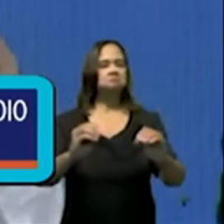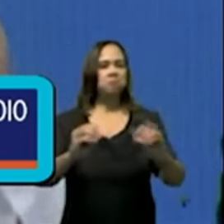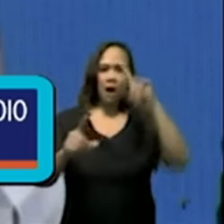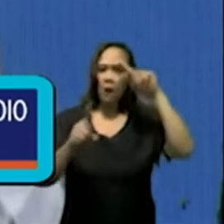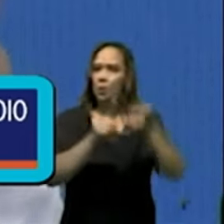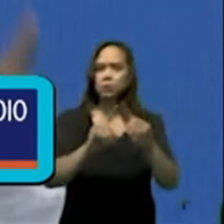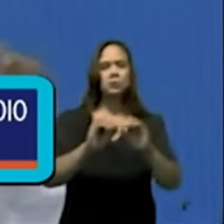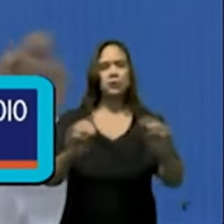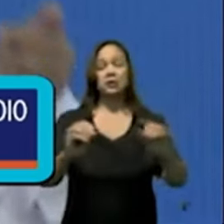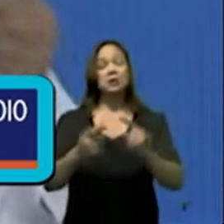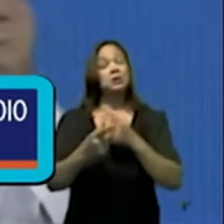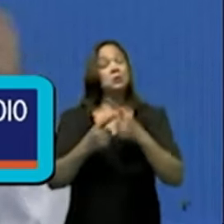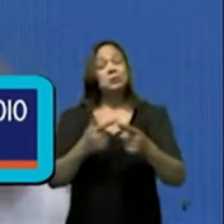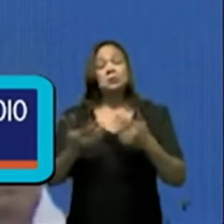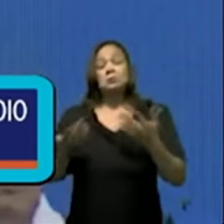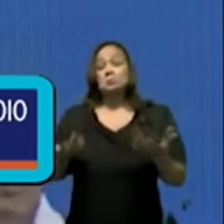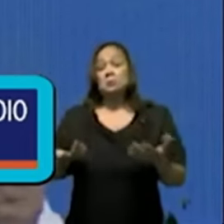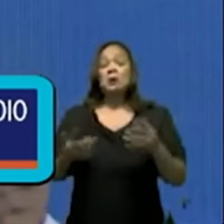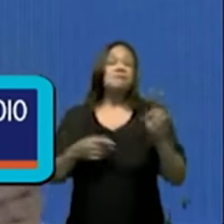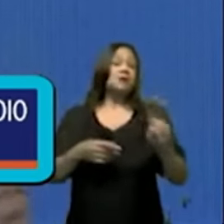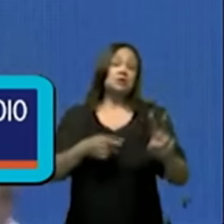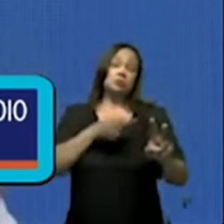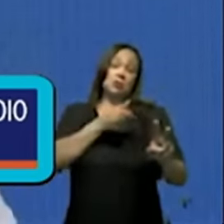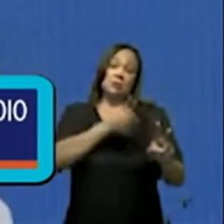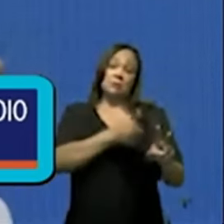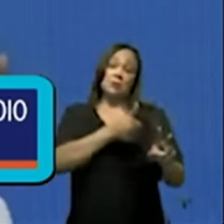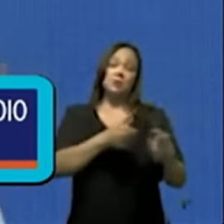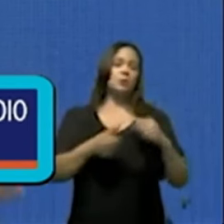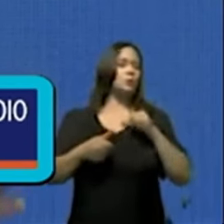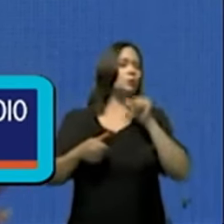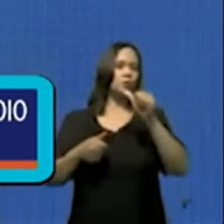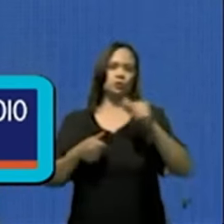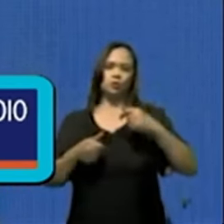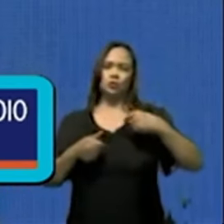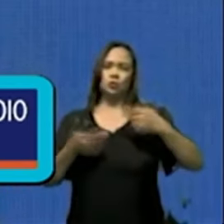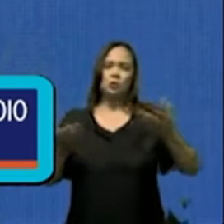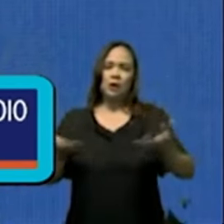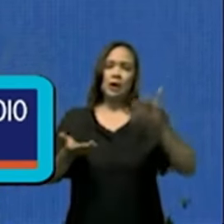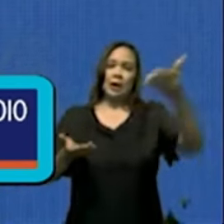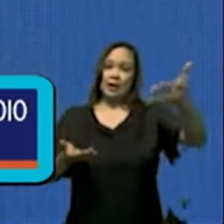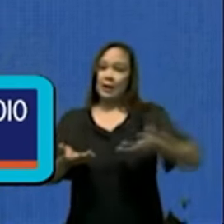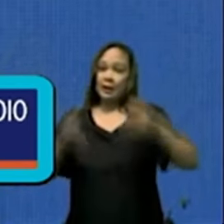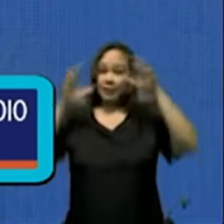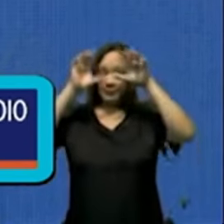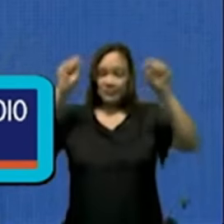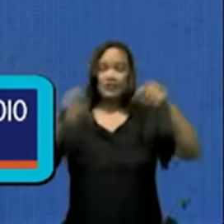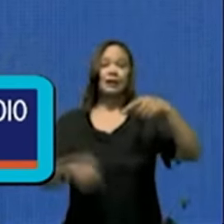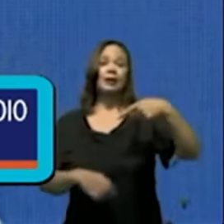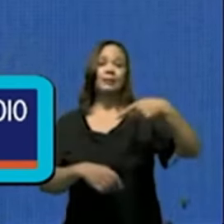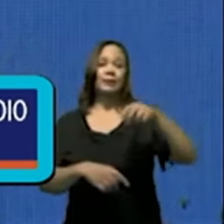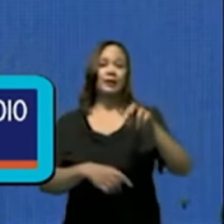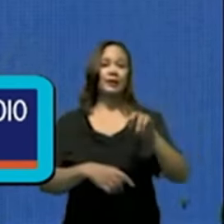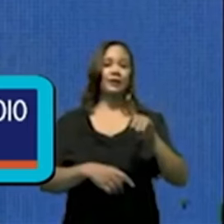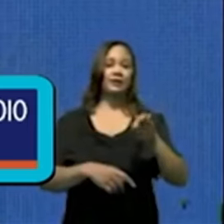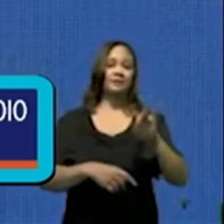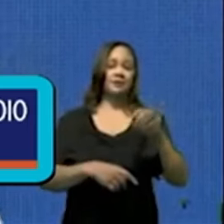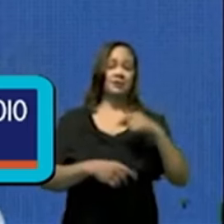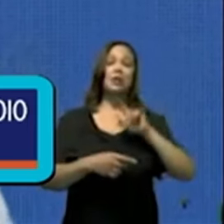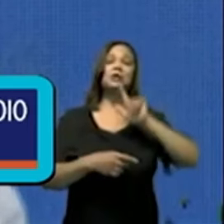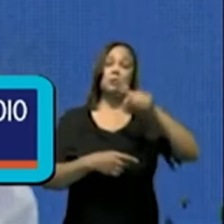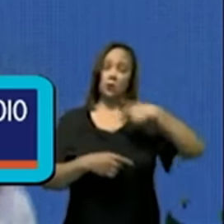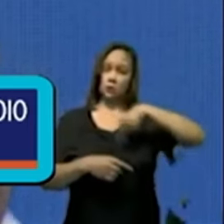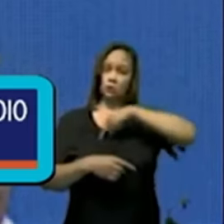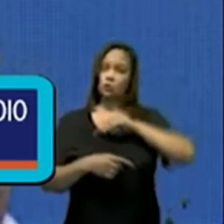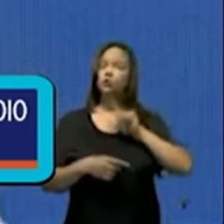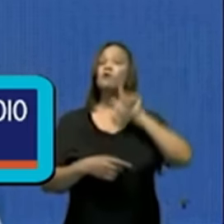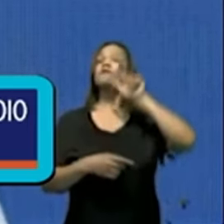acuerdo. De manera que por iniciativa de Venezuela, nosotros recibimos aquí al presidente de PDVSA, y luego nosotros fuimos,